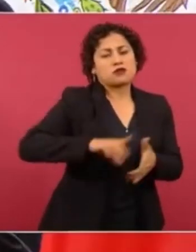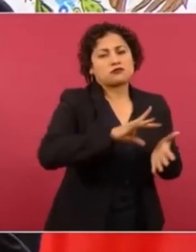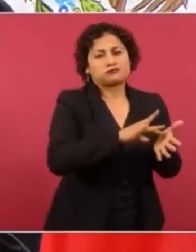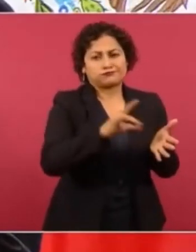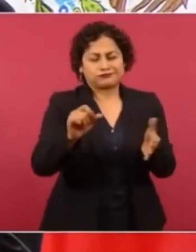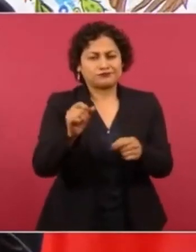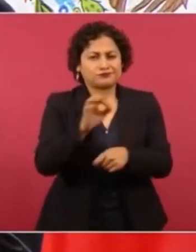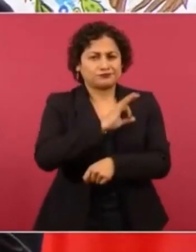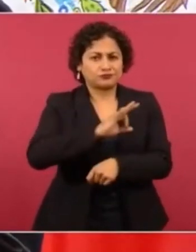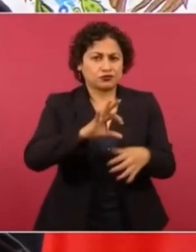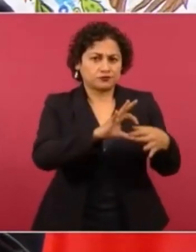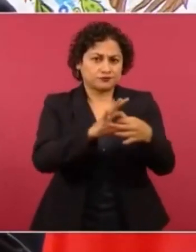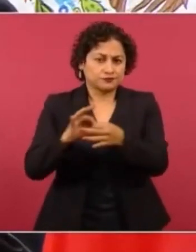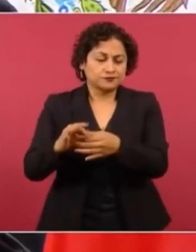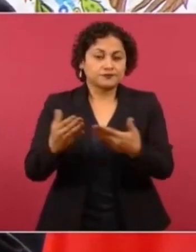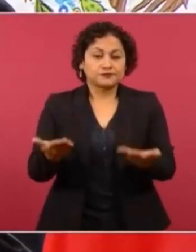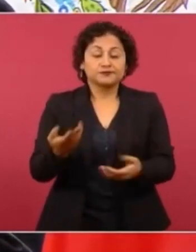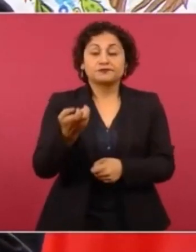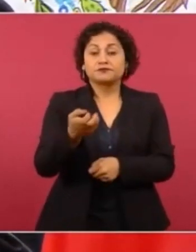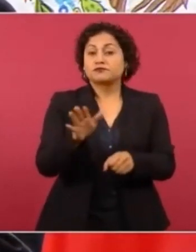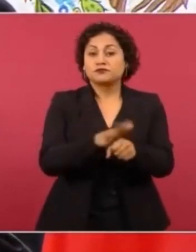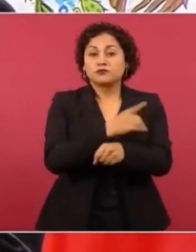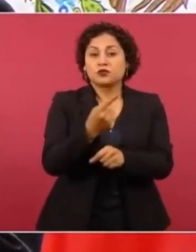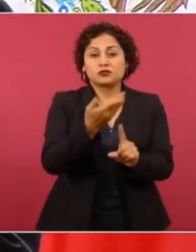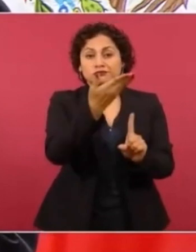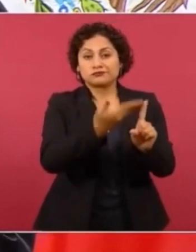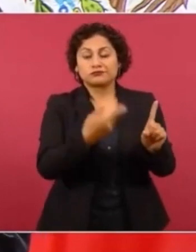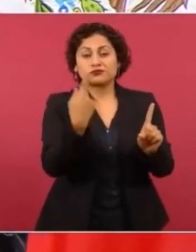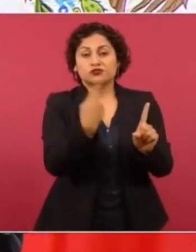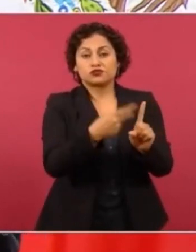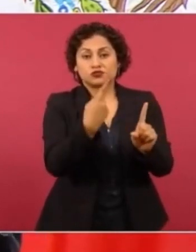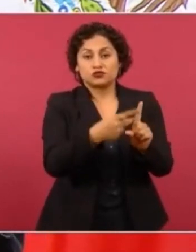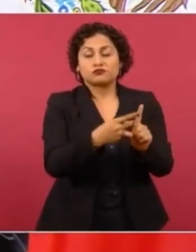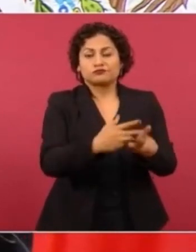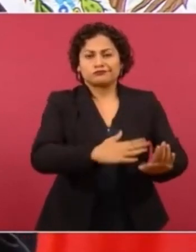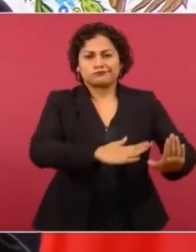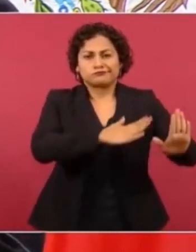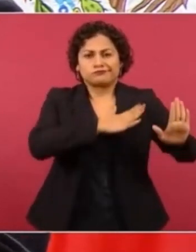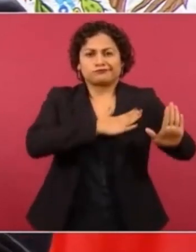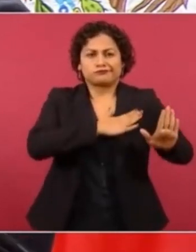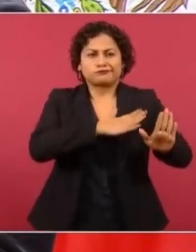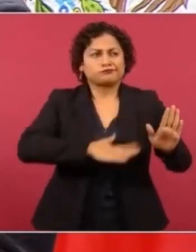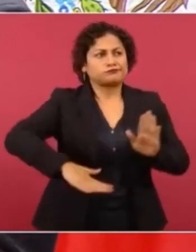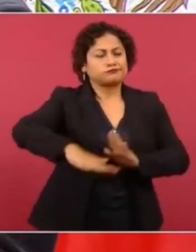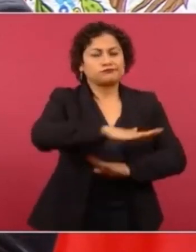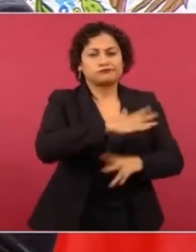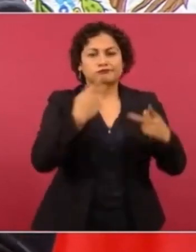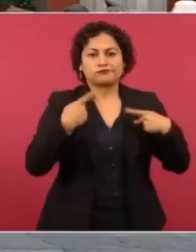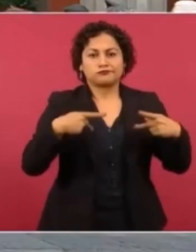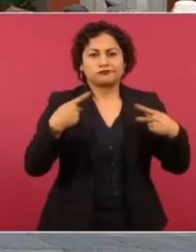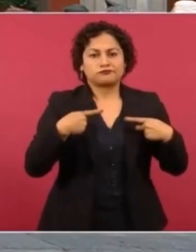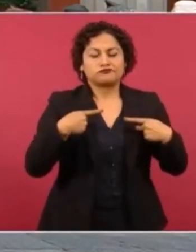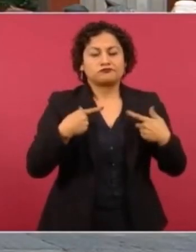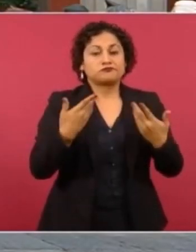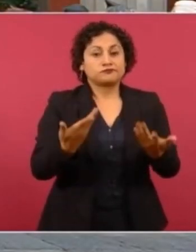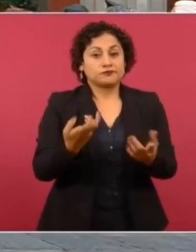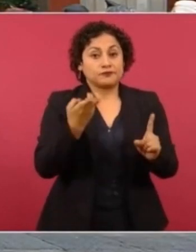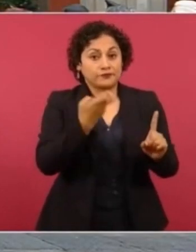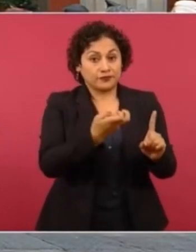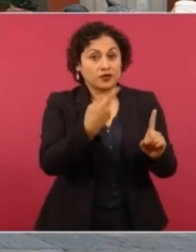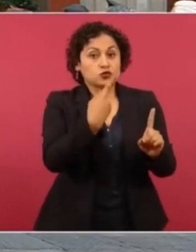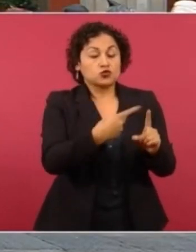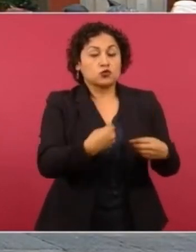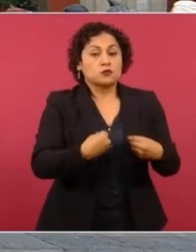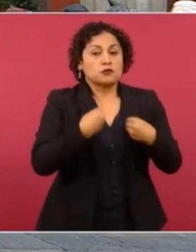esto Coronado con una vocación de compromiso popular inquebrantable que lo condujo al sacrificio de su